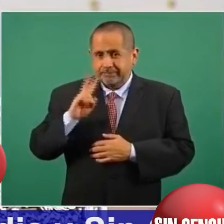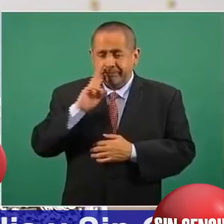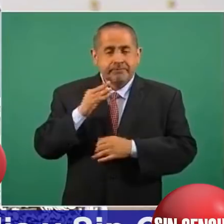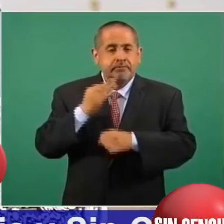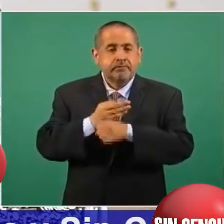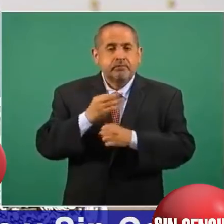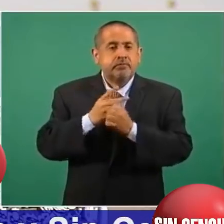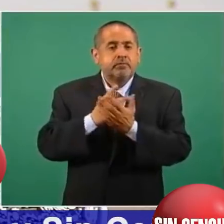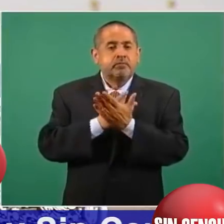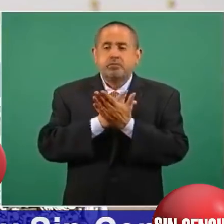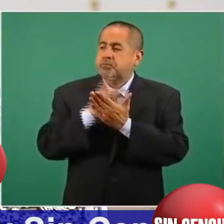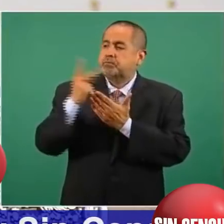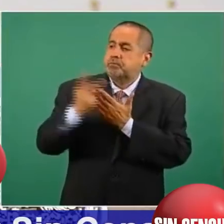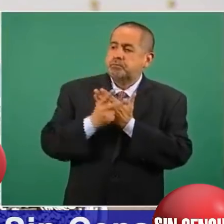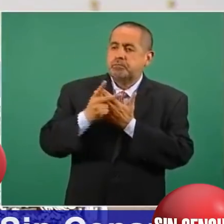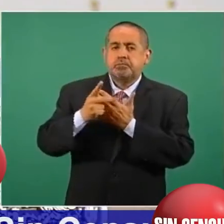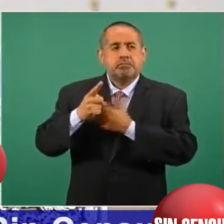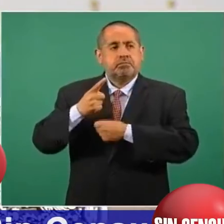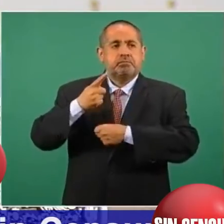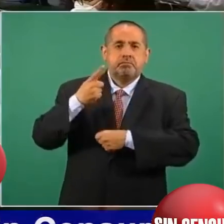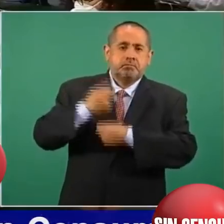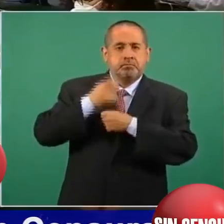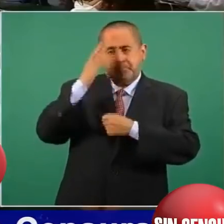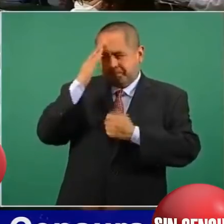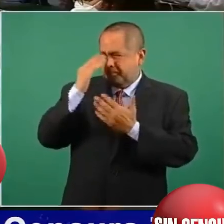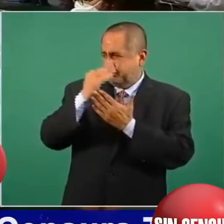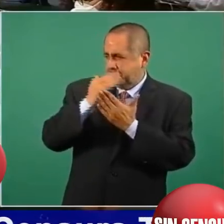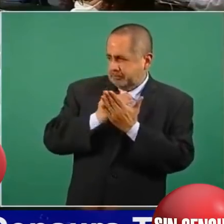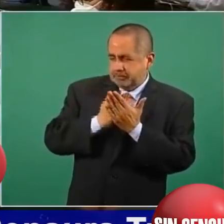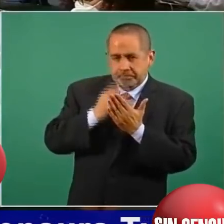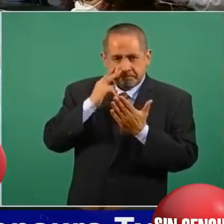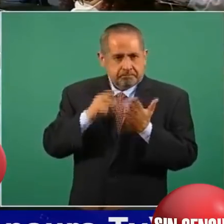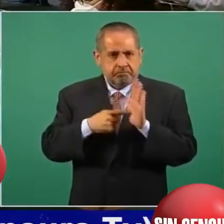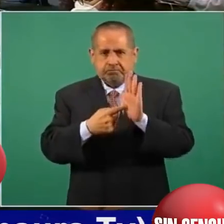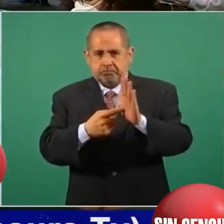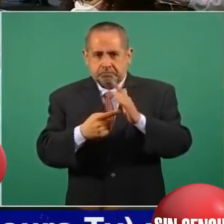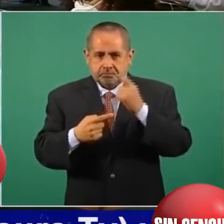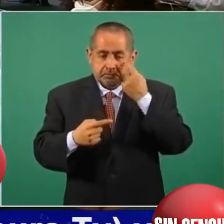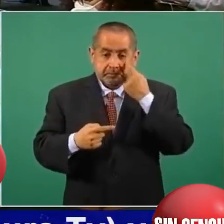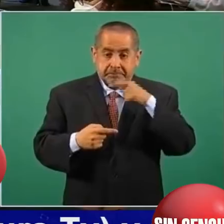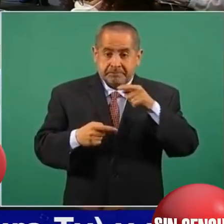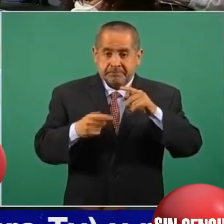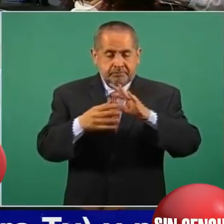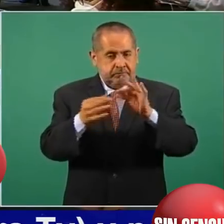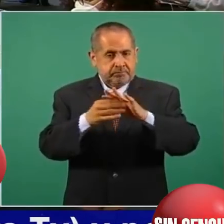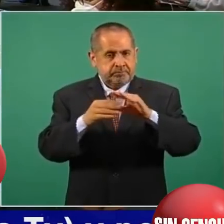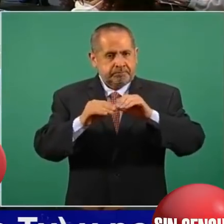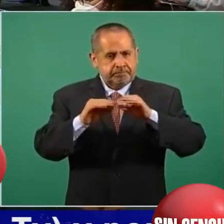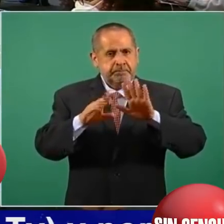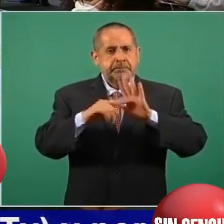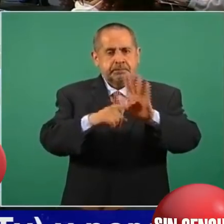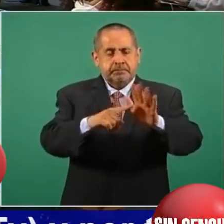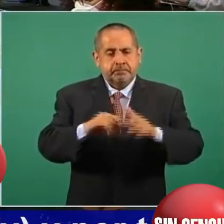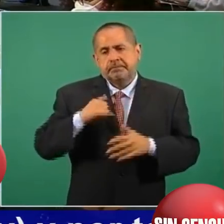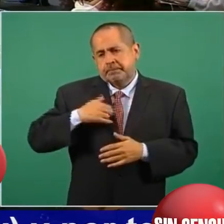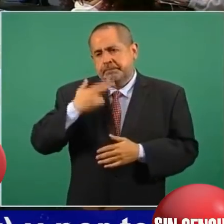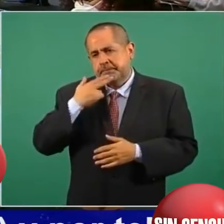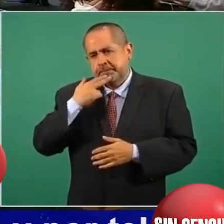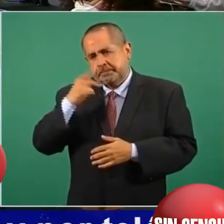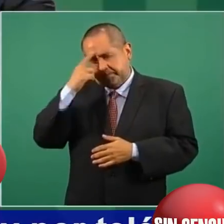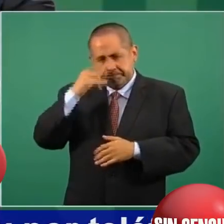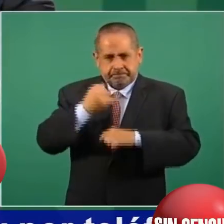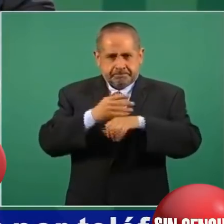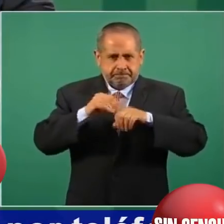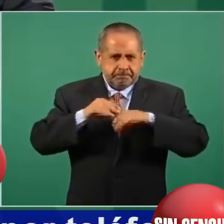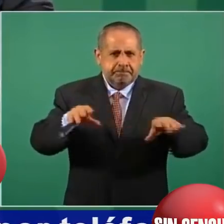los programas prioritarios para que puedan ustedes ahora mismo, y además me sirve para